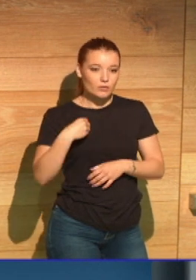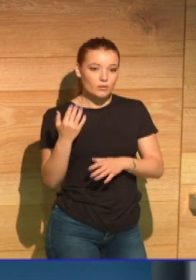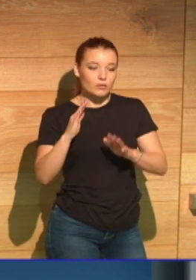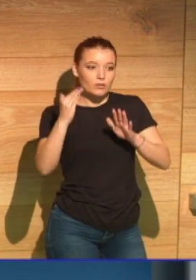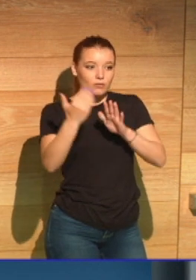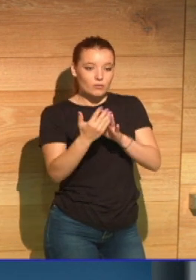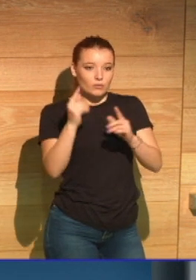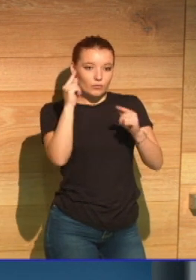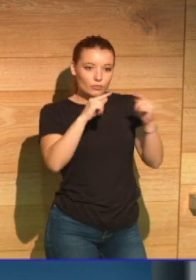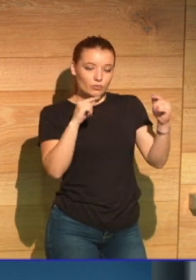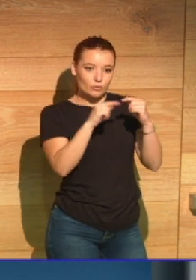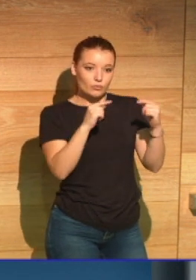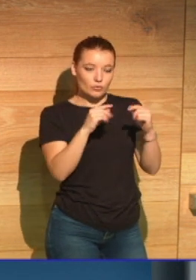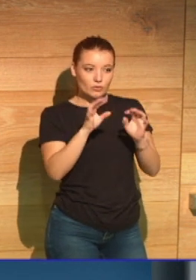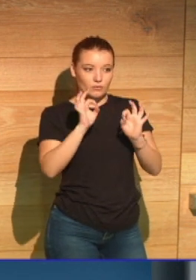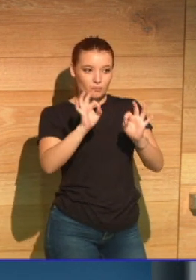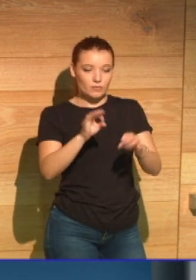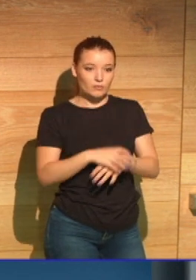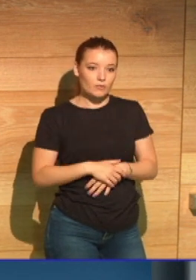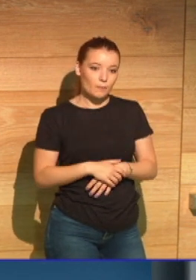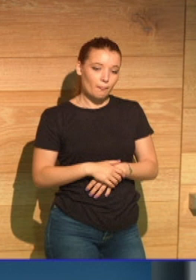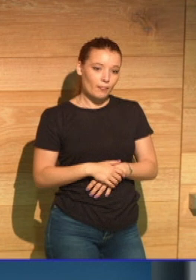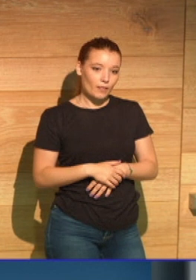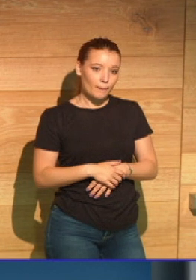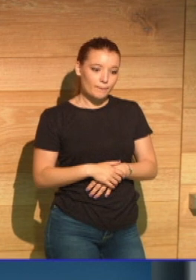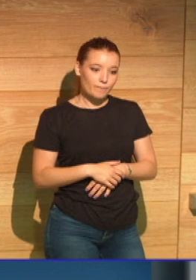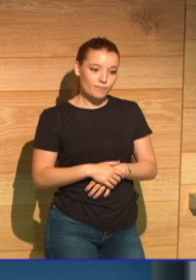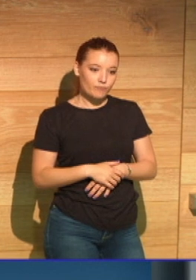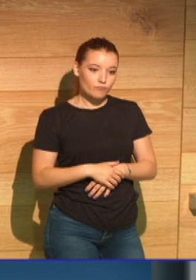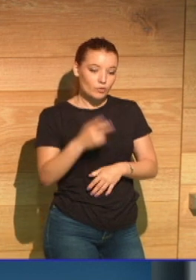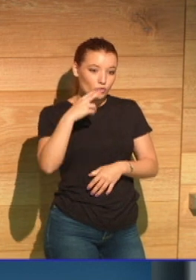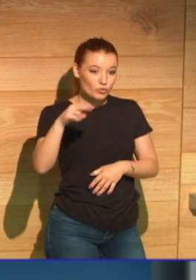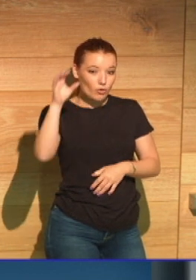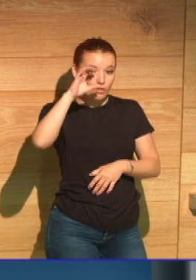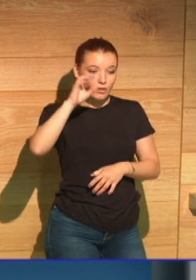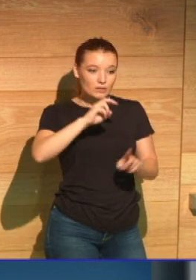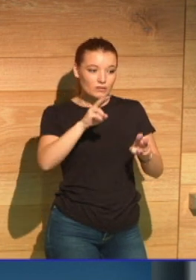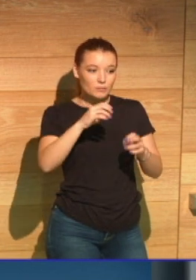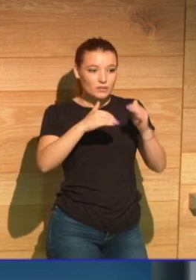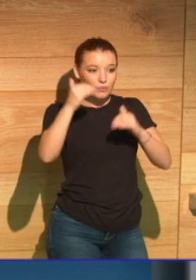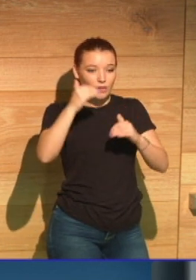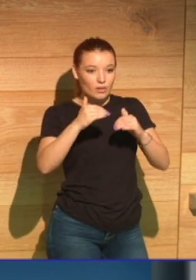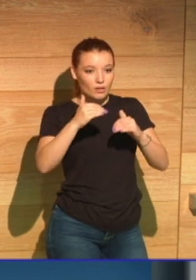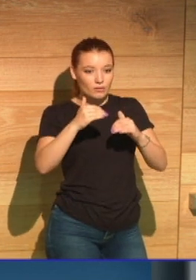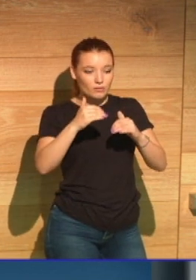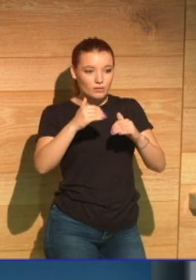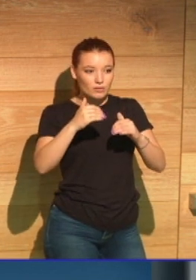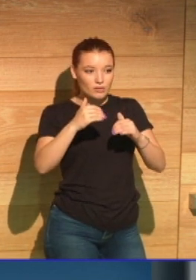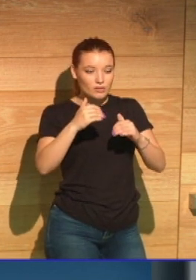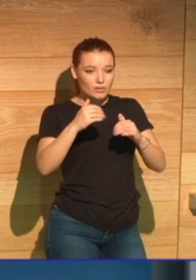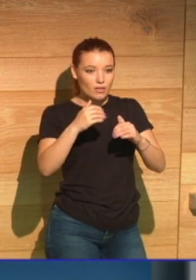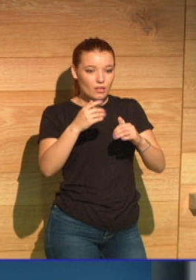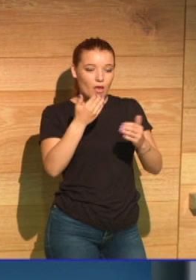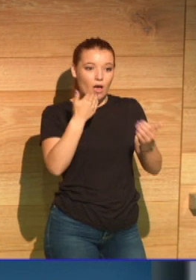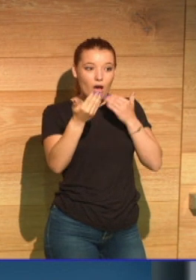discusiones. Y algunos colaboradores decían, es imposible en un museo de ciencias hablar de reducción de las desigualdades, es imposible en un museo de ciencias hablar de igualdad de género, por ejemplo.